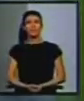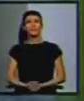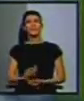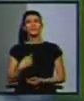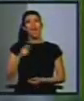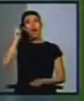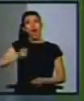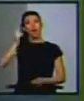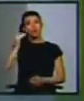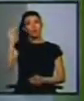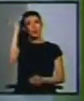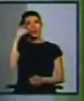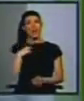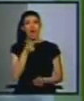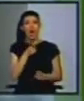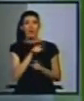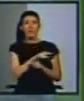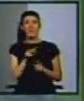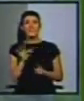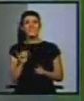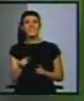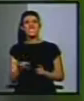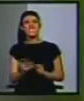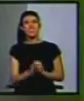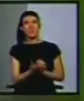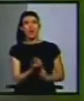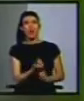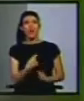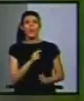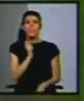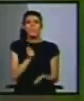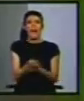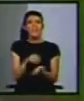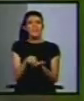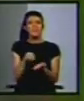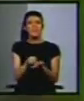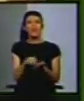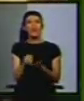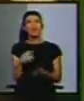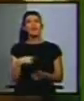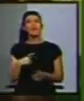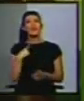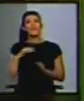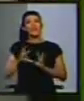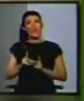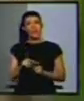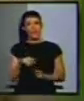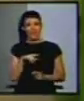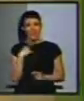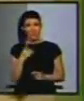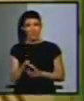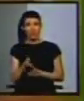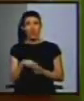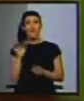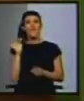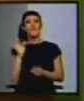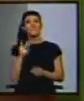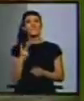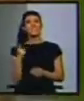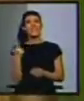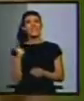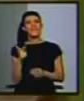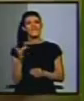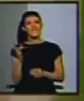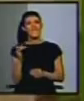Corte Suprema condena al fisco a pagar millonaria indemnización a familiares de una víctima del 27F en Talcahuano. Fallo podría